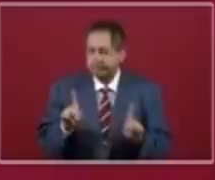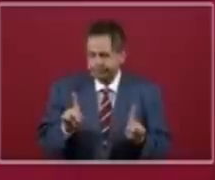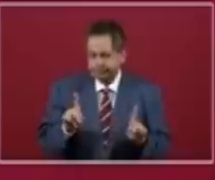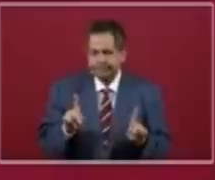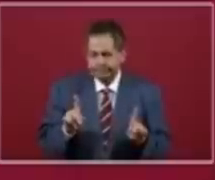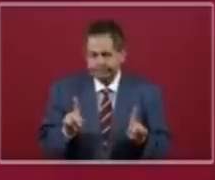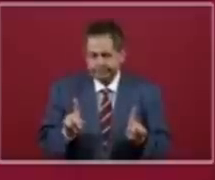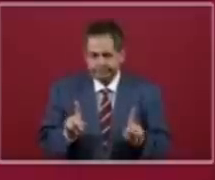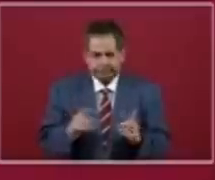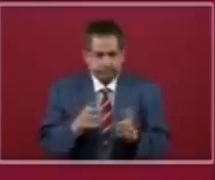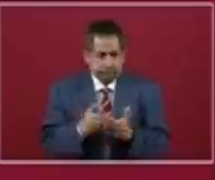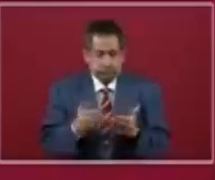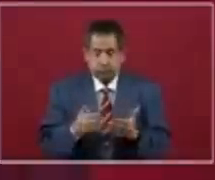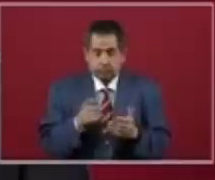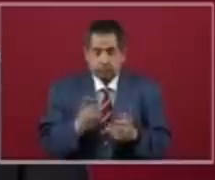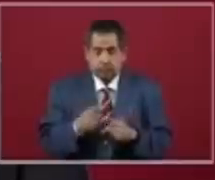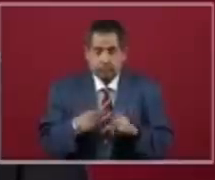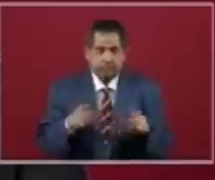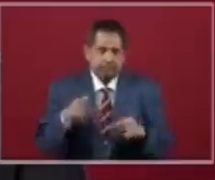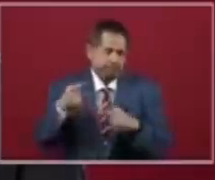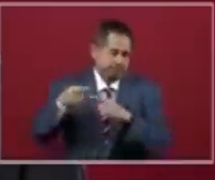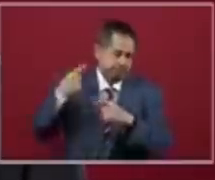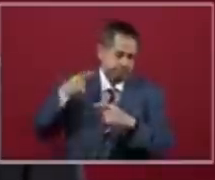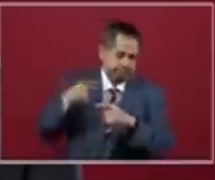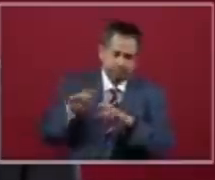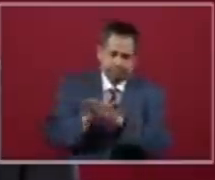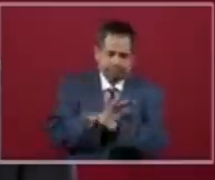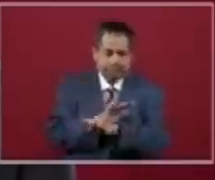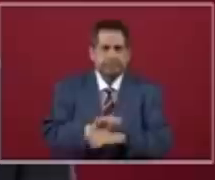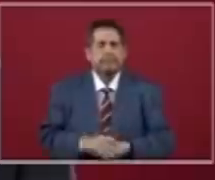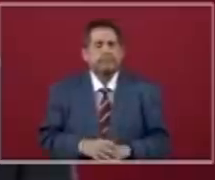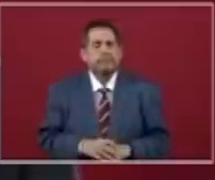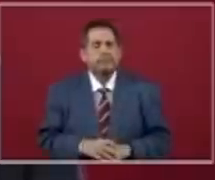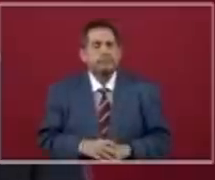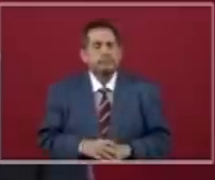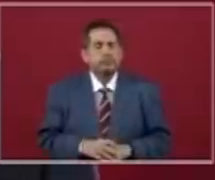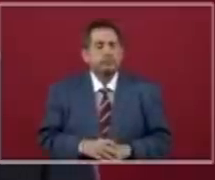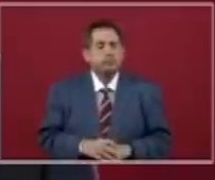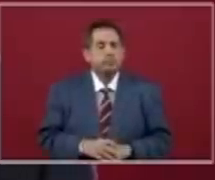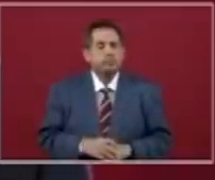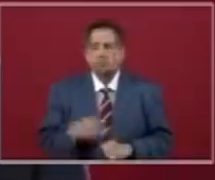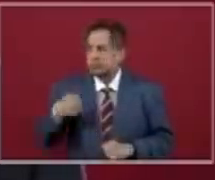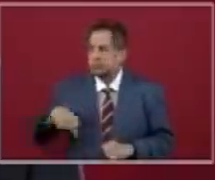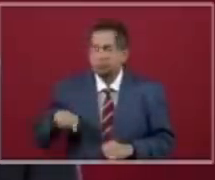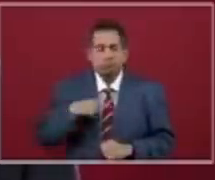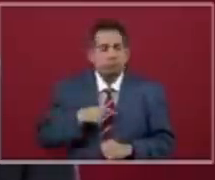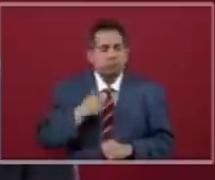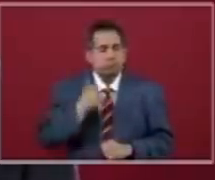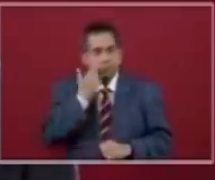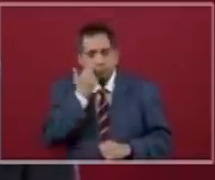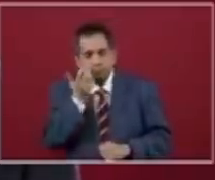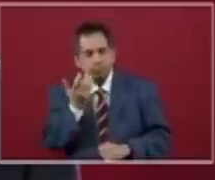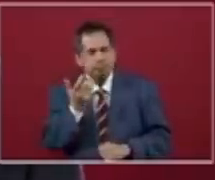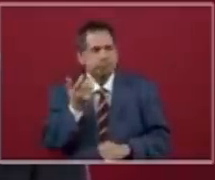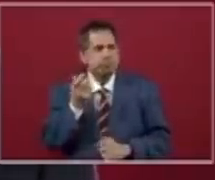concebido y aplicado en los últimos tiempos. Queremos que